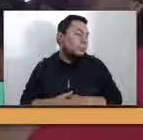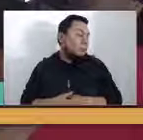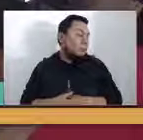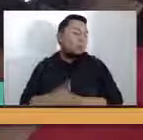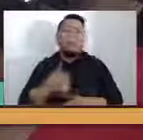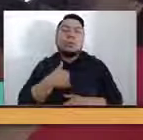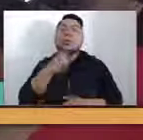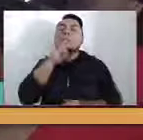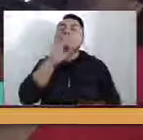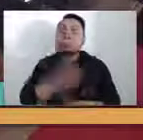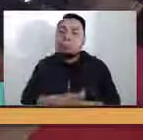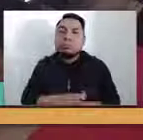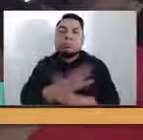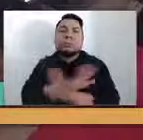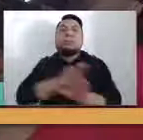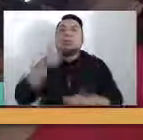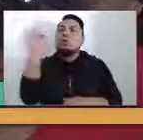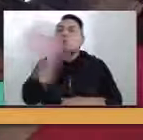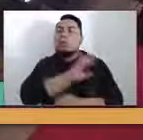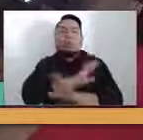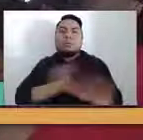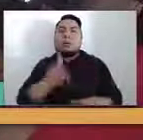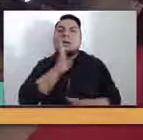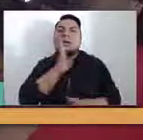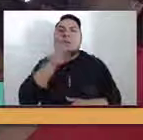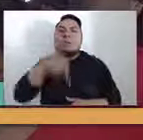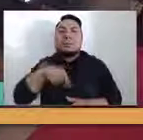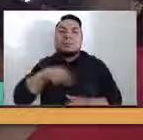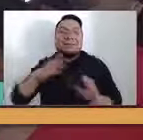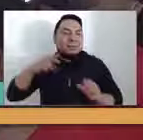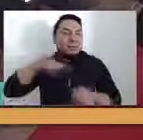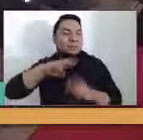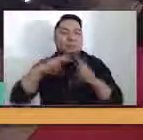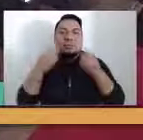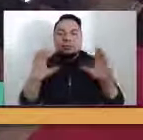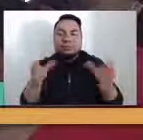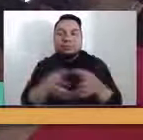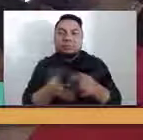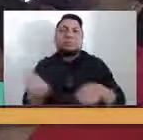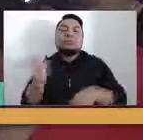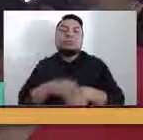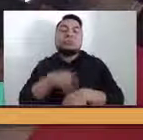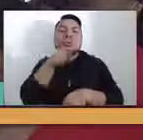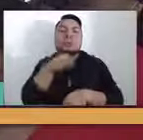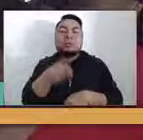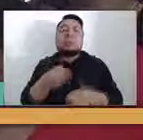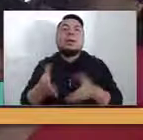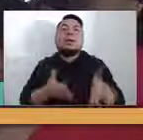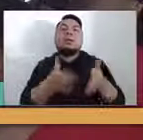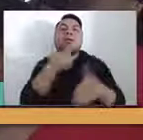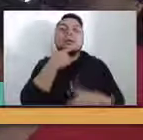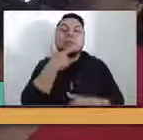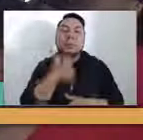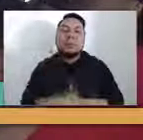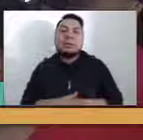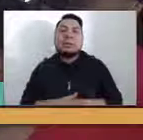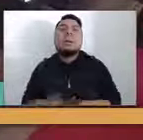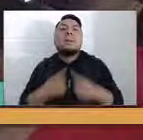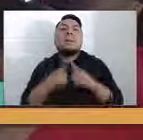yo me comprometo de no hablar nunca más en este consejo respecto al tema de la concesión Línea Amarilla.